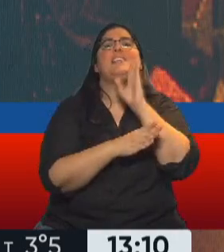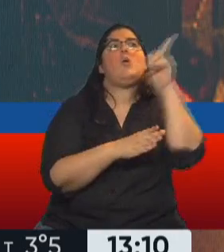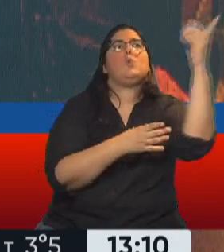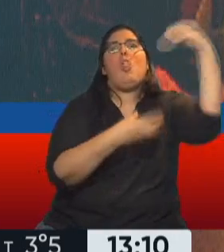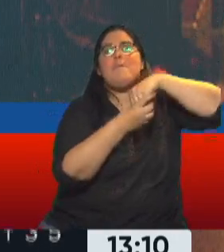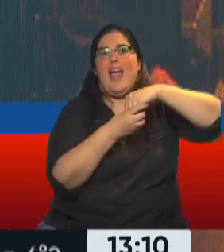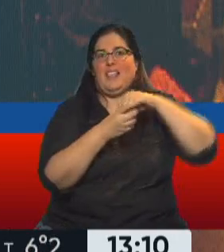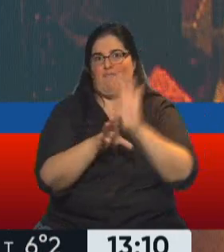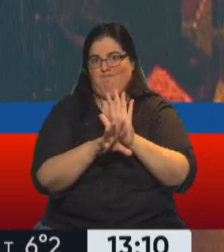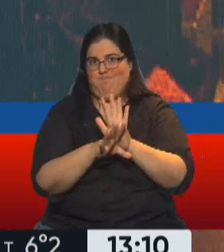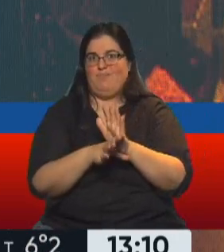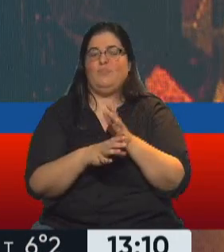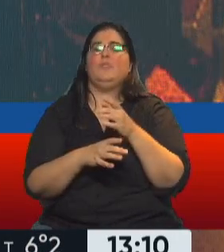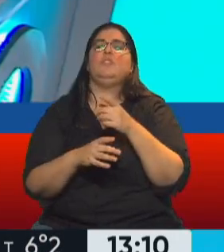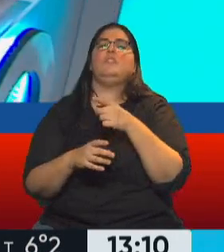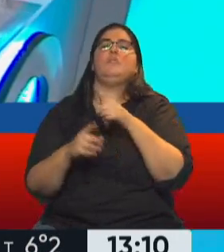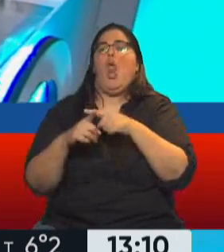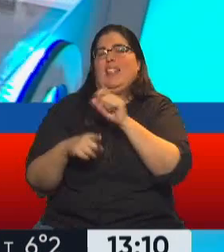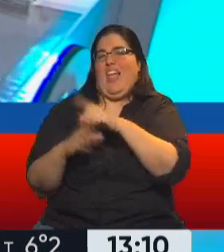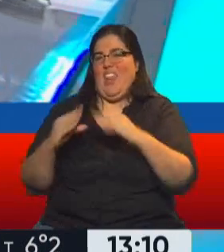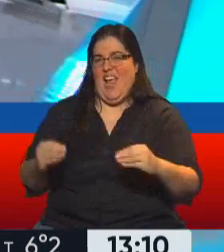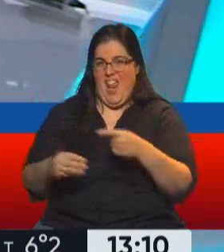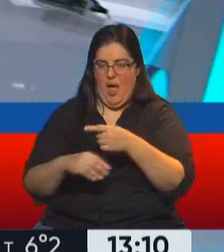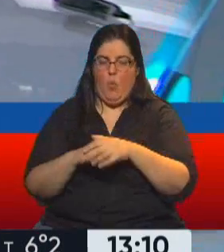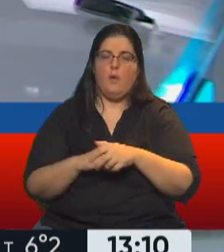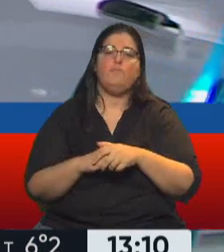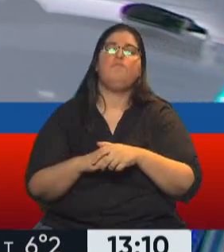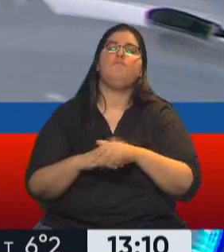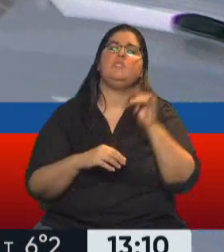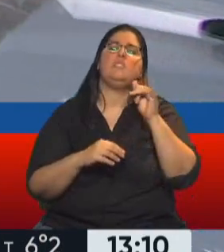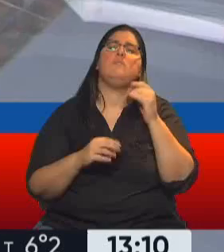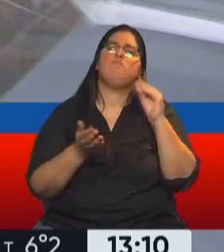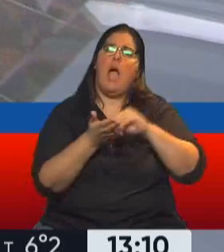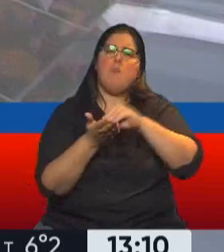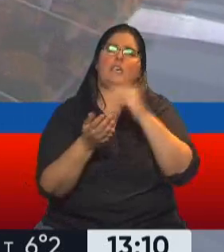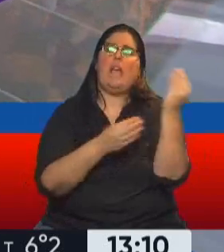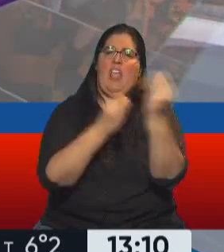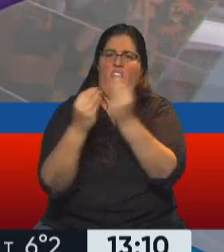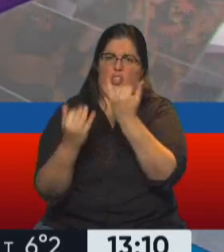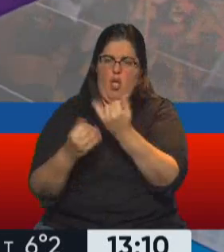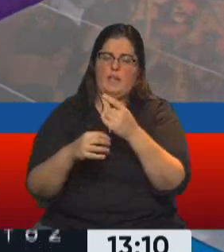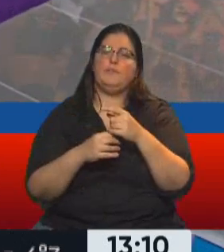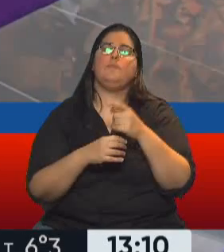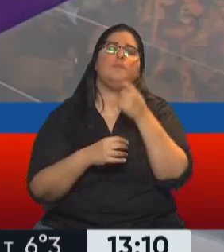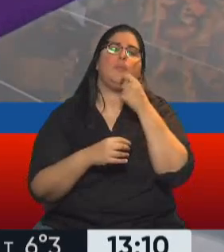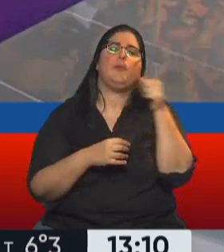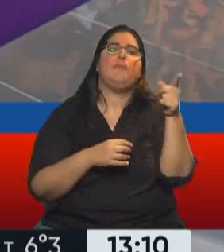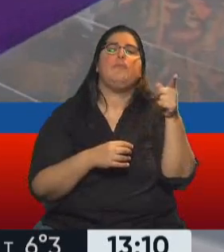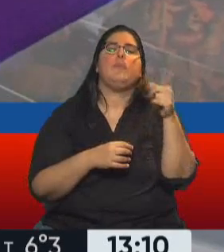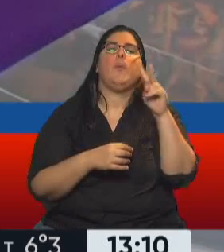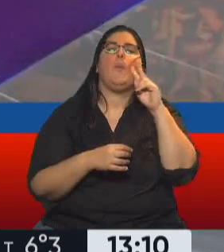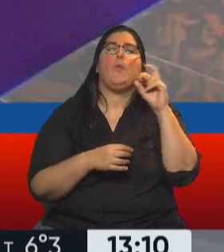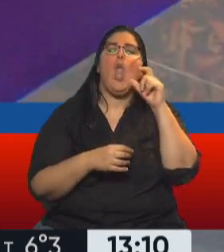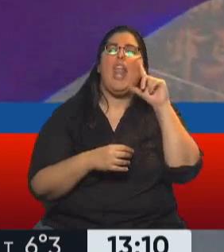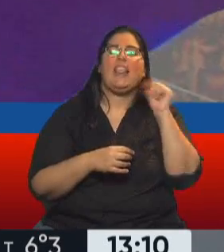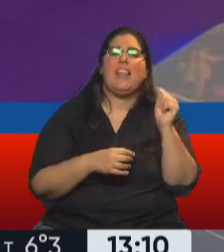política de Nicaragua, ¿no? Sí. Y acá, bueno, hay otra serie también de candidatos. Hablamos de Violeta